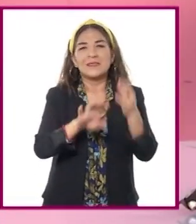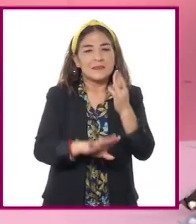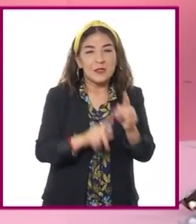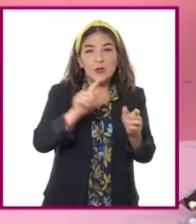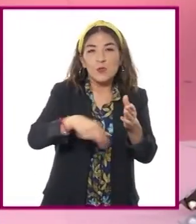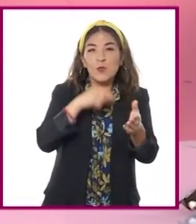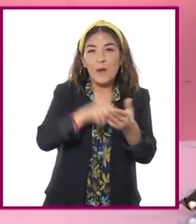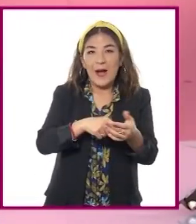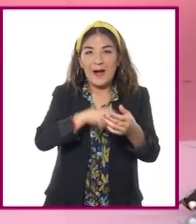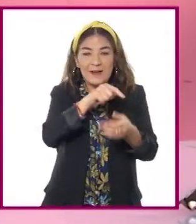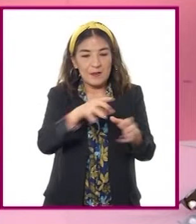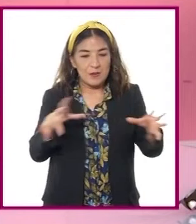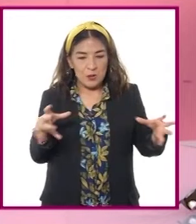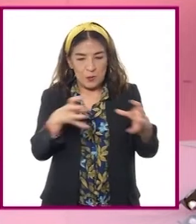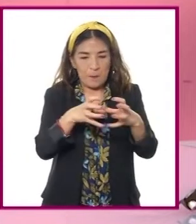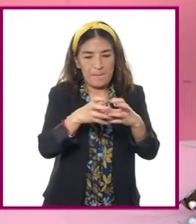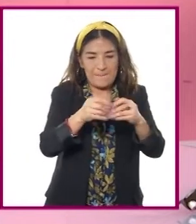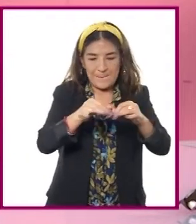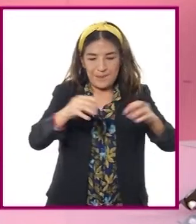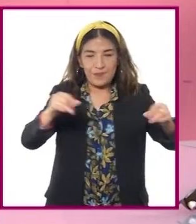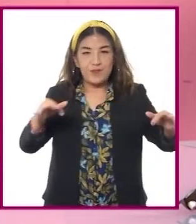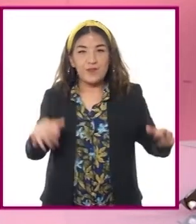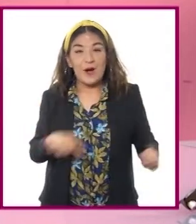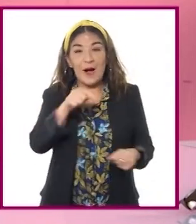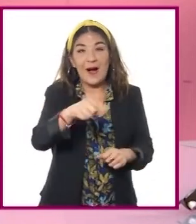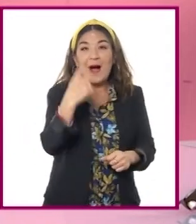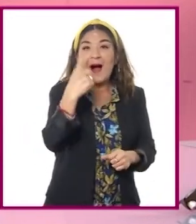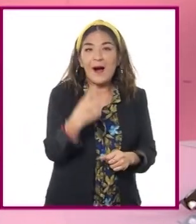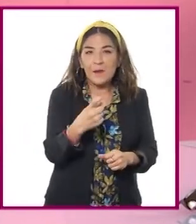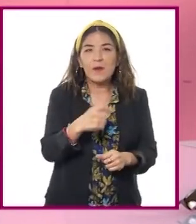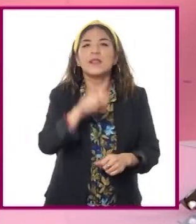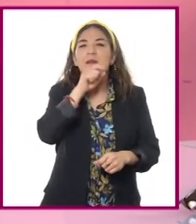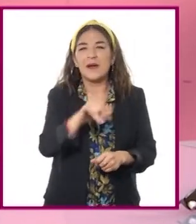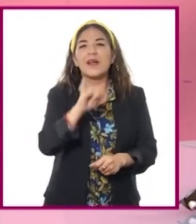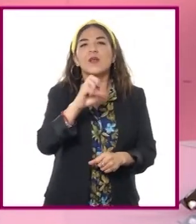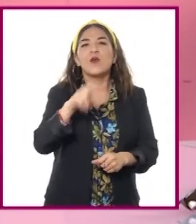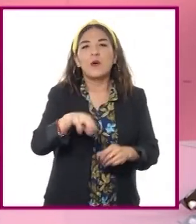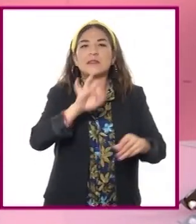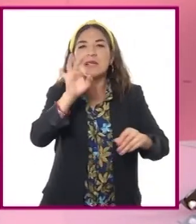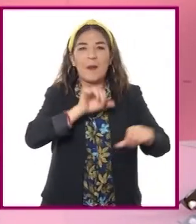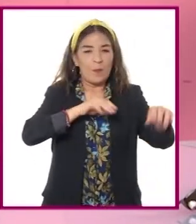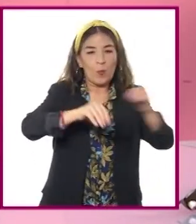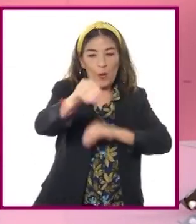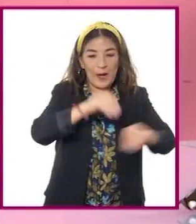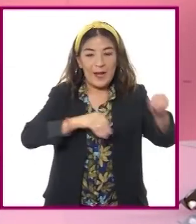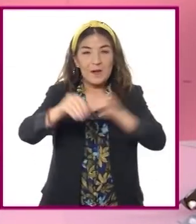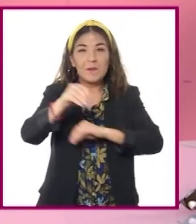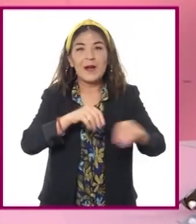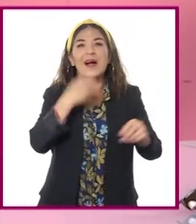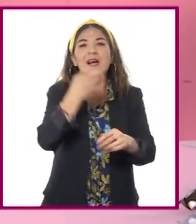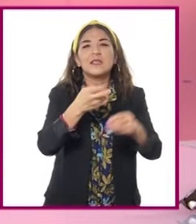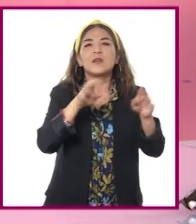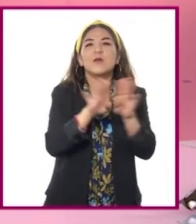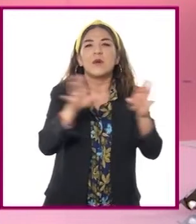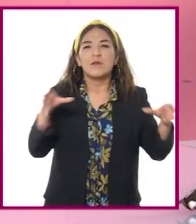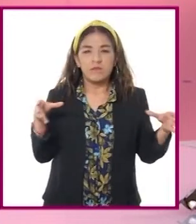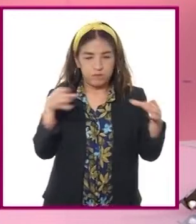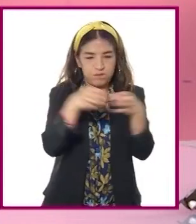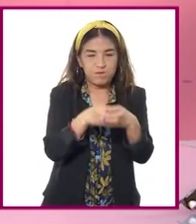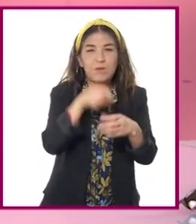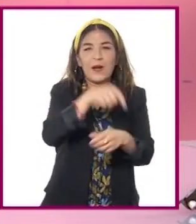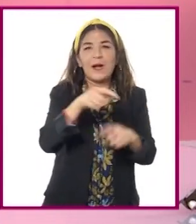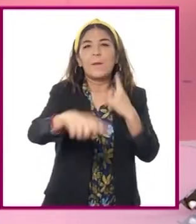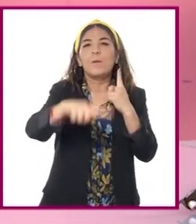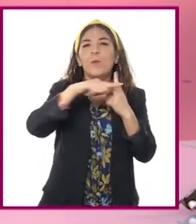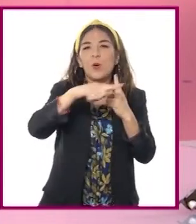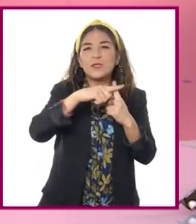en que se forman. La presencia de agua hace posible que los iones se muevan y así se cierra también el circuito de cargas